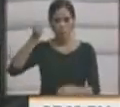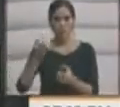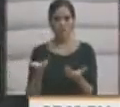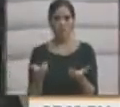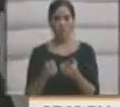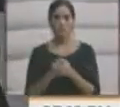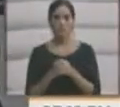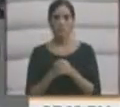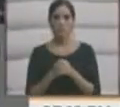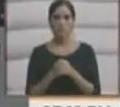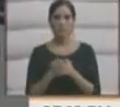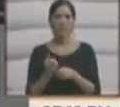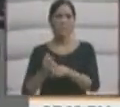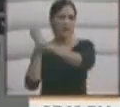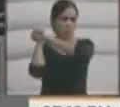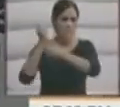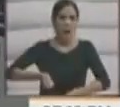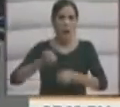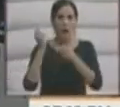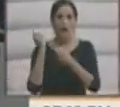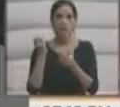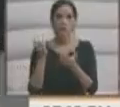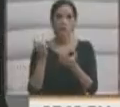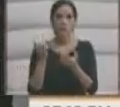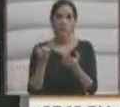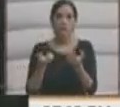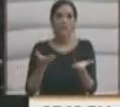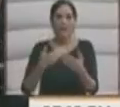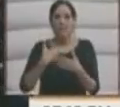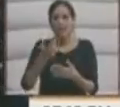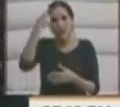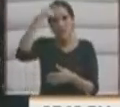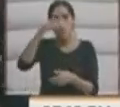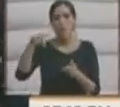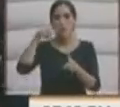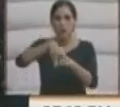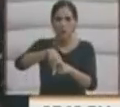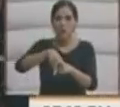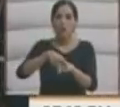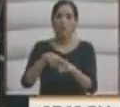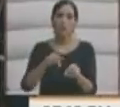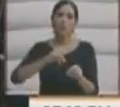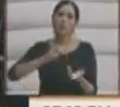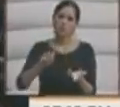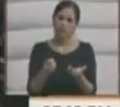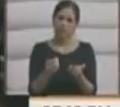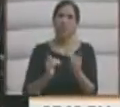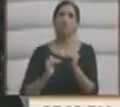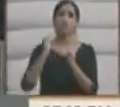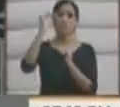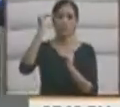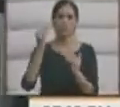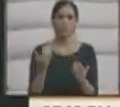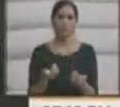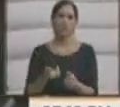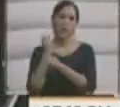¿Qué mayor palazo que el que le están dando al pueblo con la especulación? ¿Qué mayor